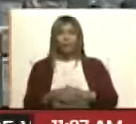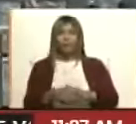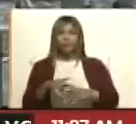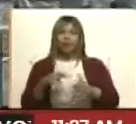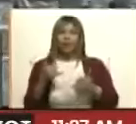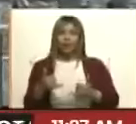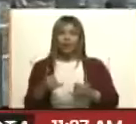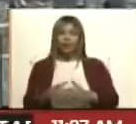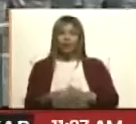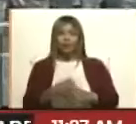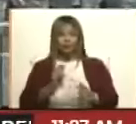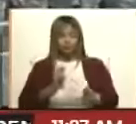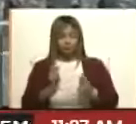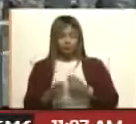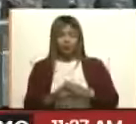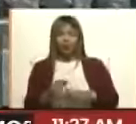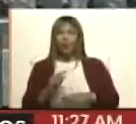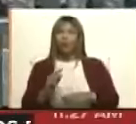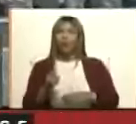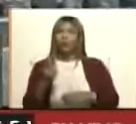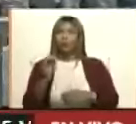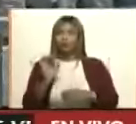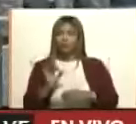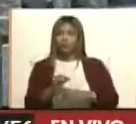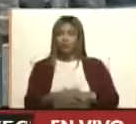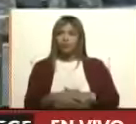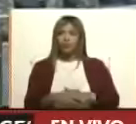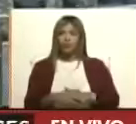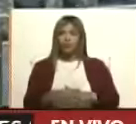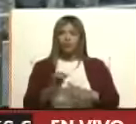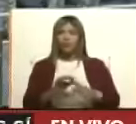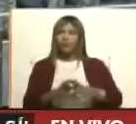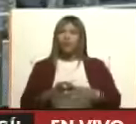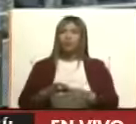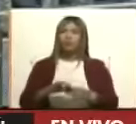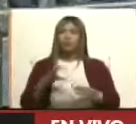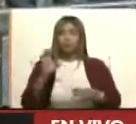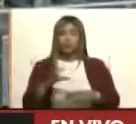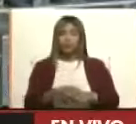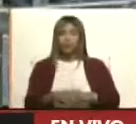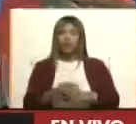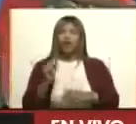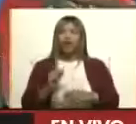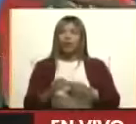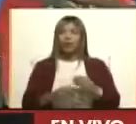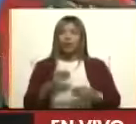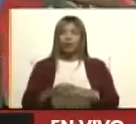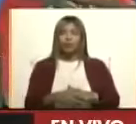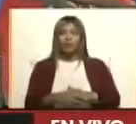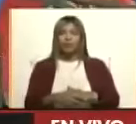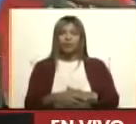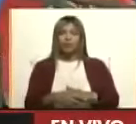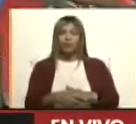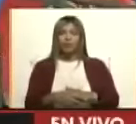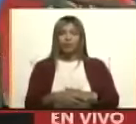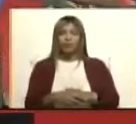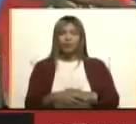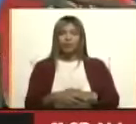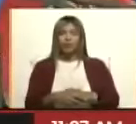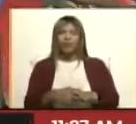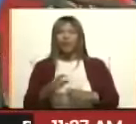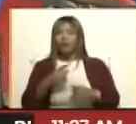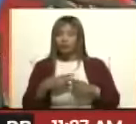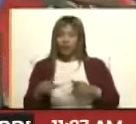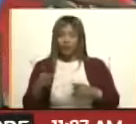hoy nos convertimos en uno solo, así como está la unidad del país. Esto se está haciendo sin